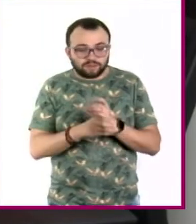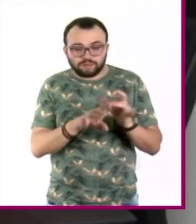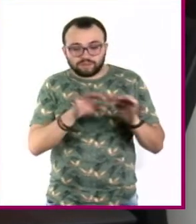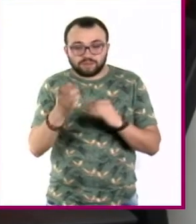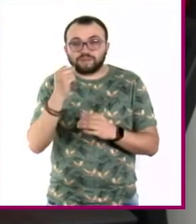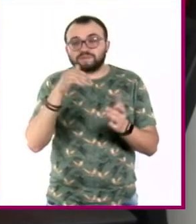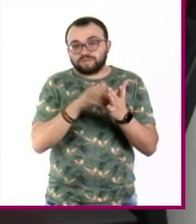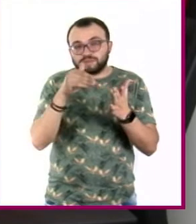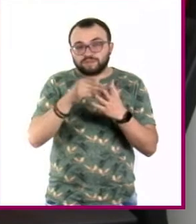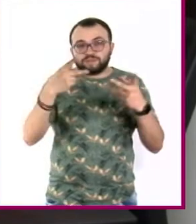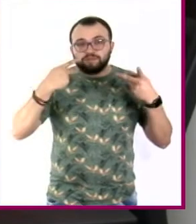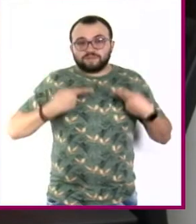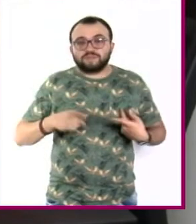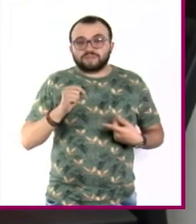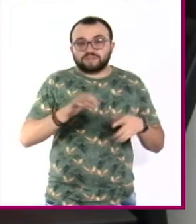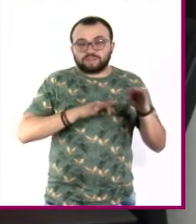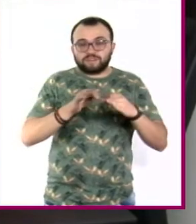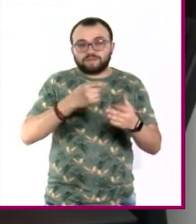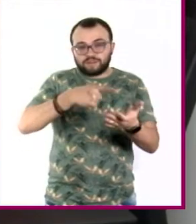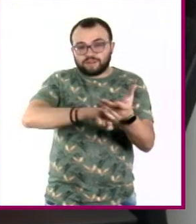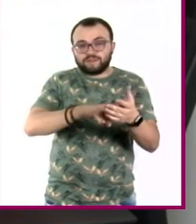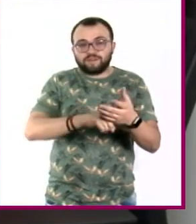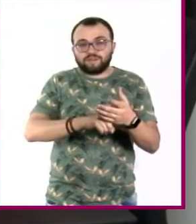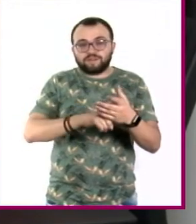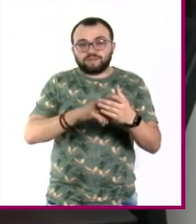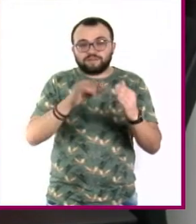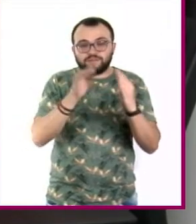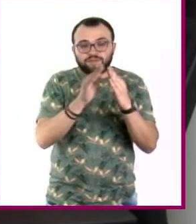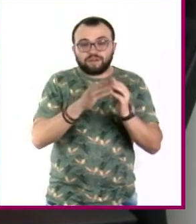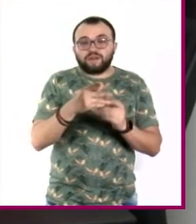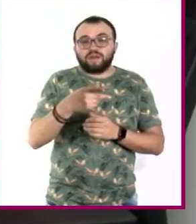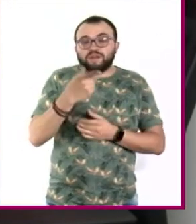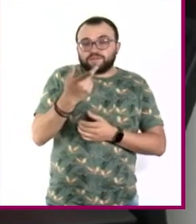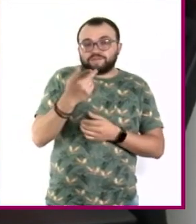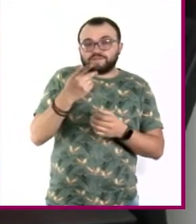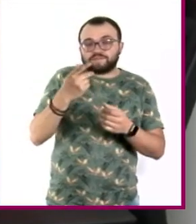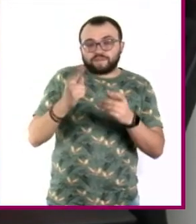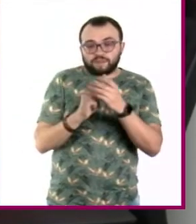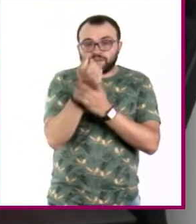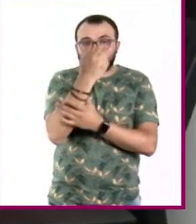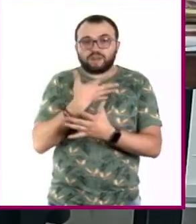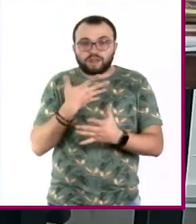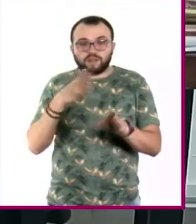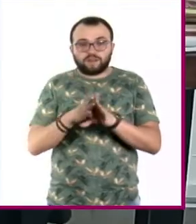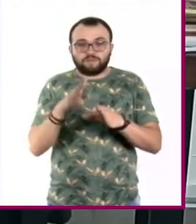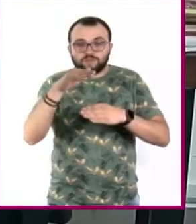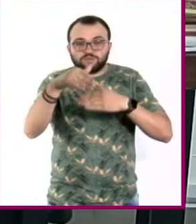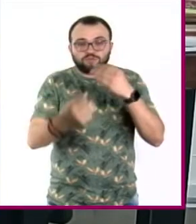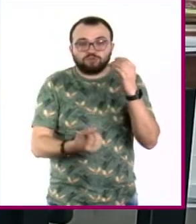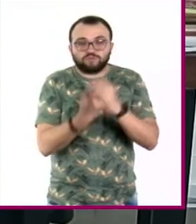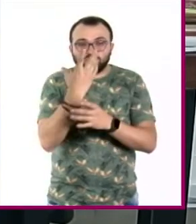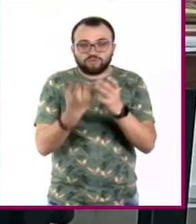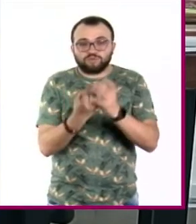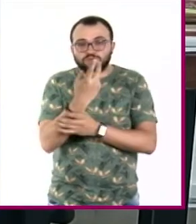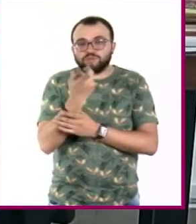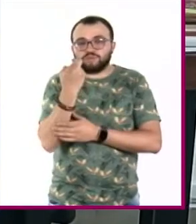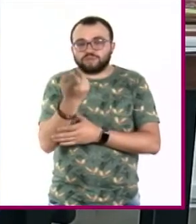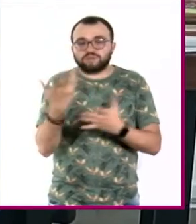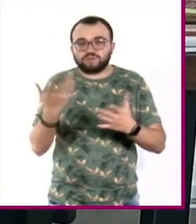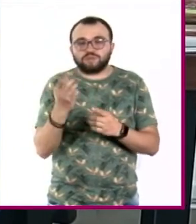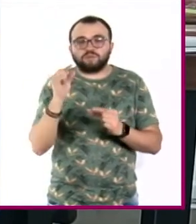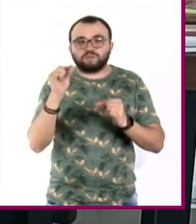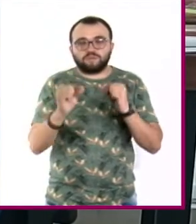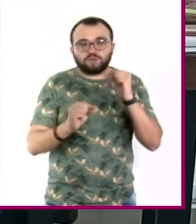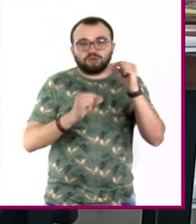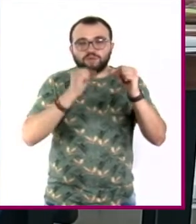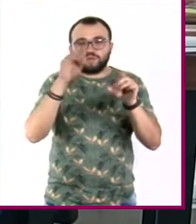que trabajan desde sus hogares. Aunque las tecnologías vayan evolucionando hacia nuevas formas de educación y trabajo, están ocasionando poco a poco